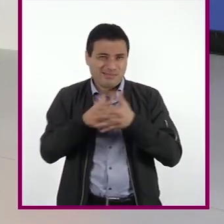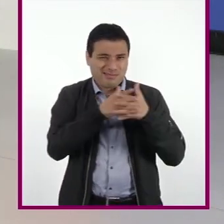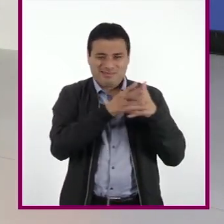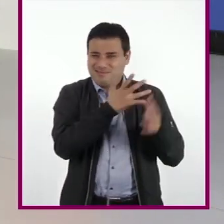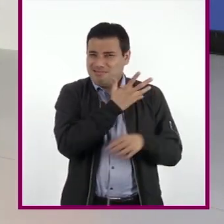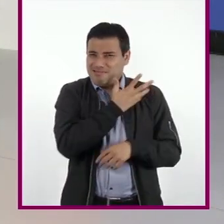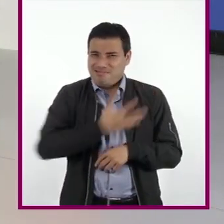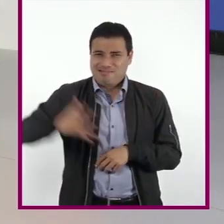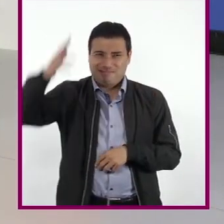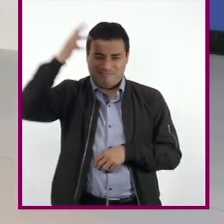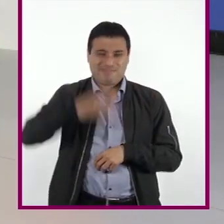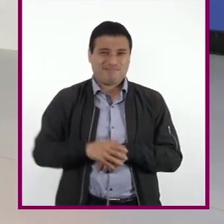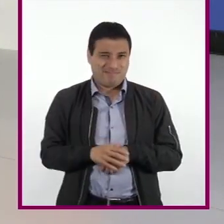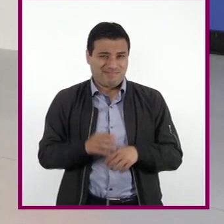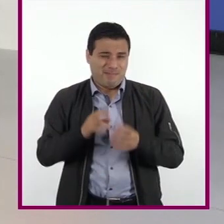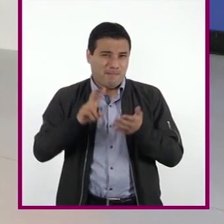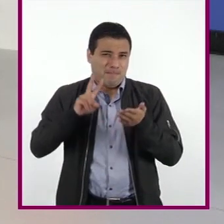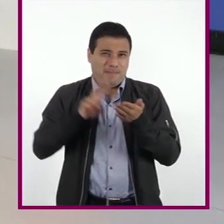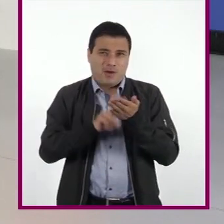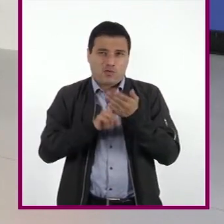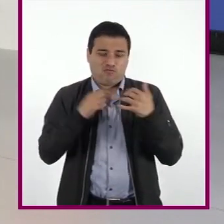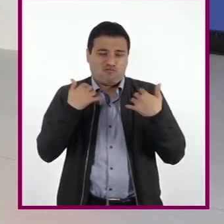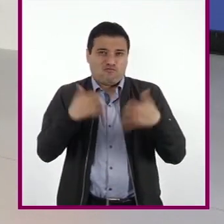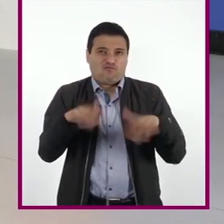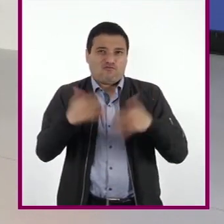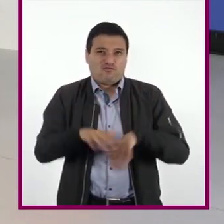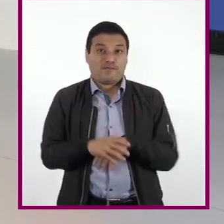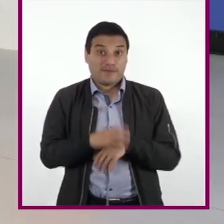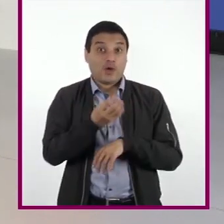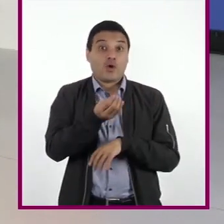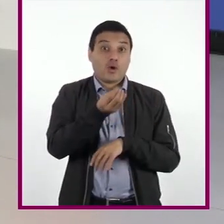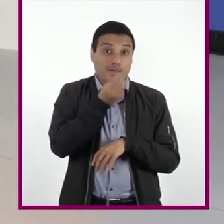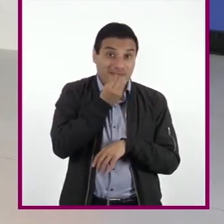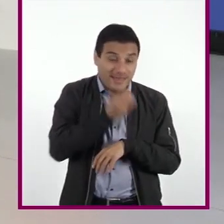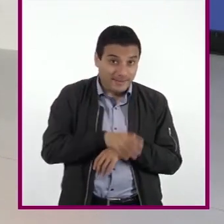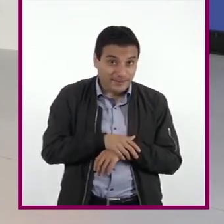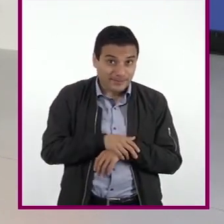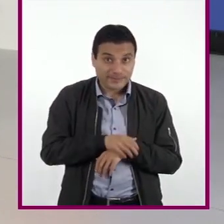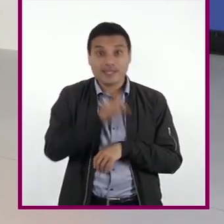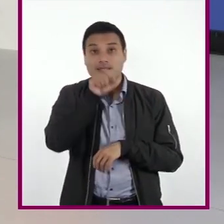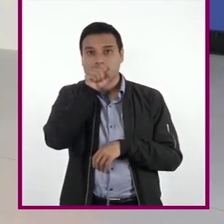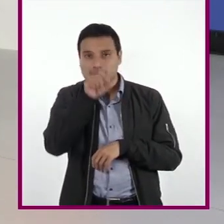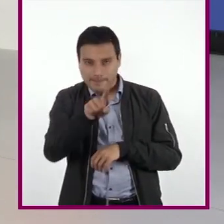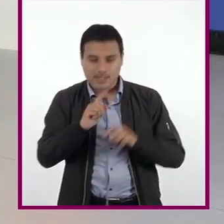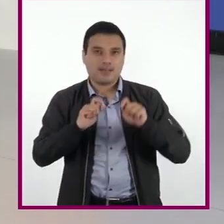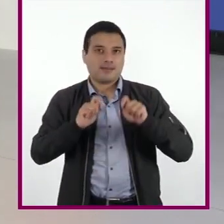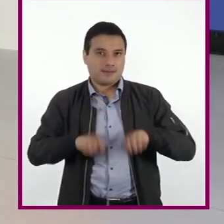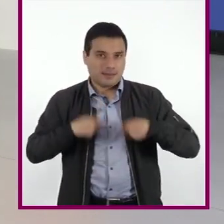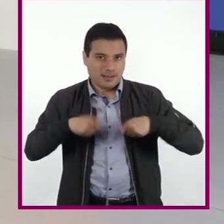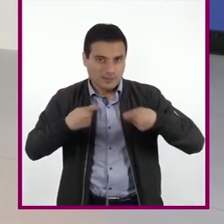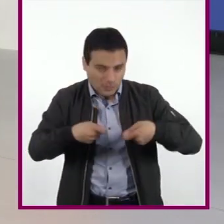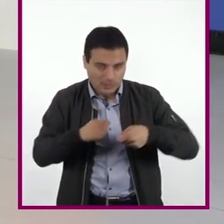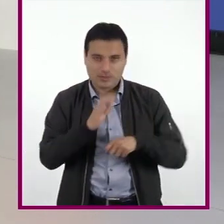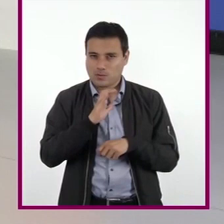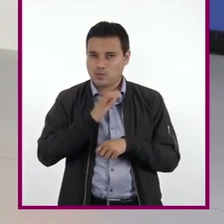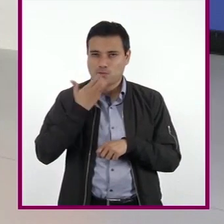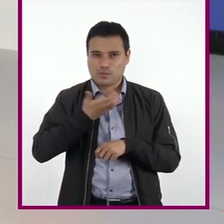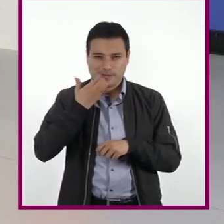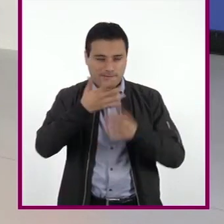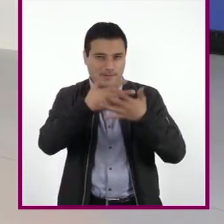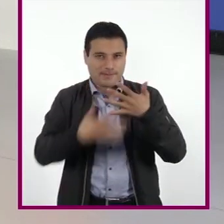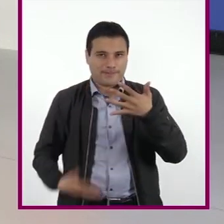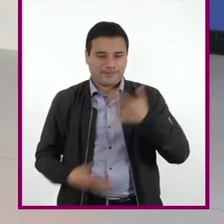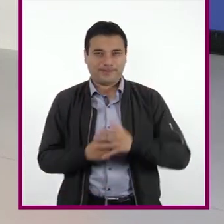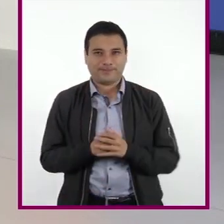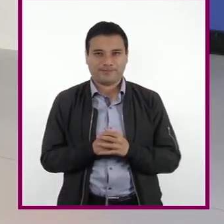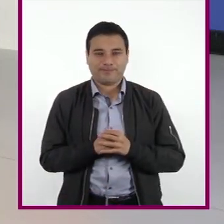e invaluable, tanto que influye no solo en la comida, sino también en sus tradiciones y costumbres.